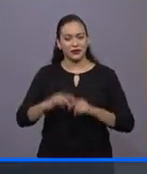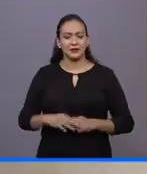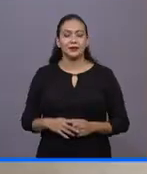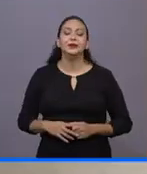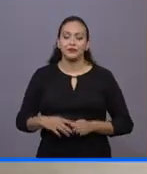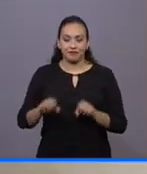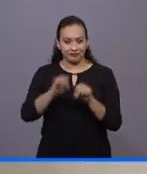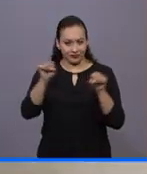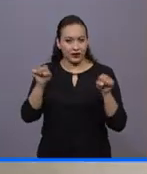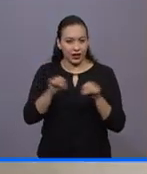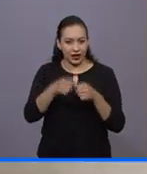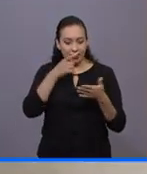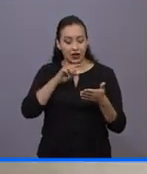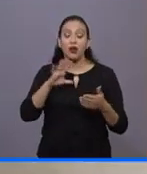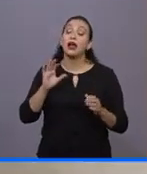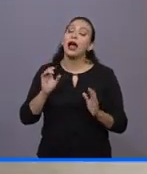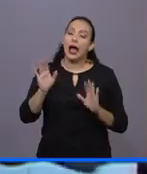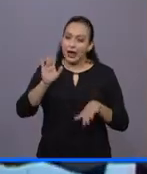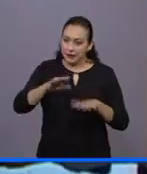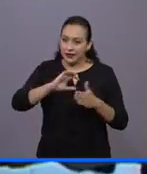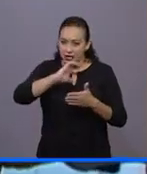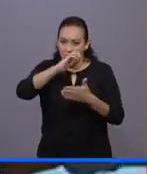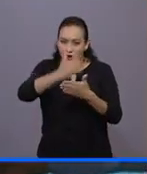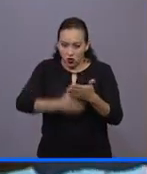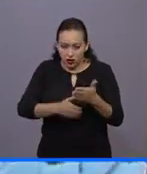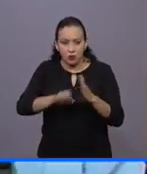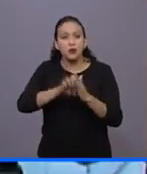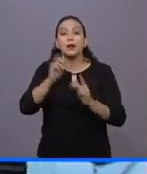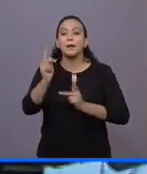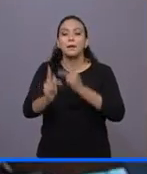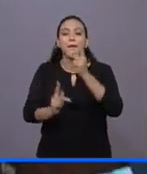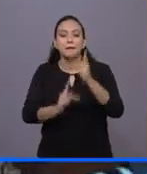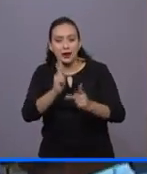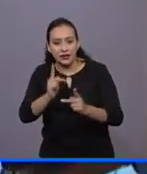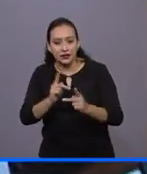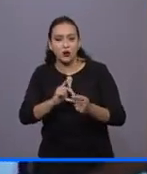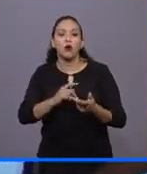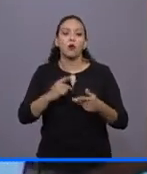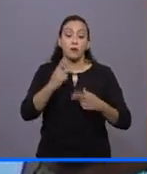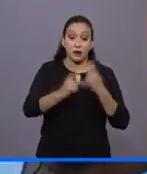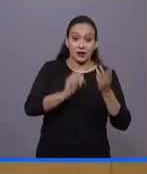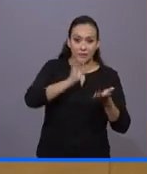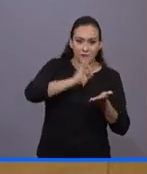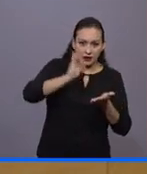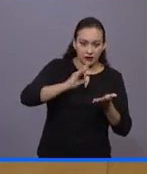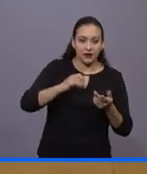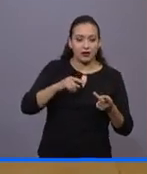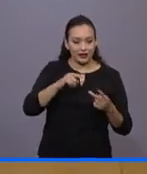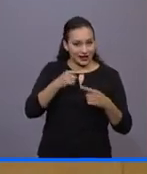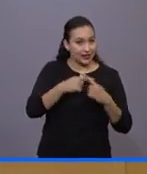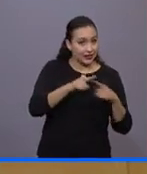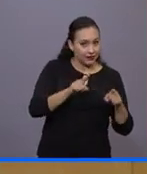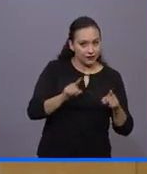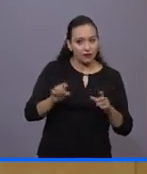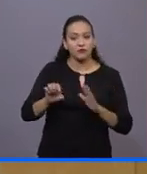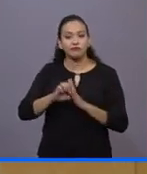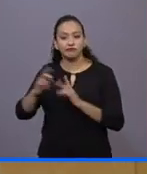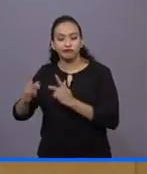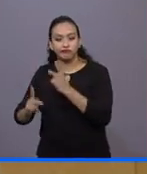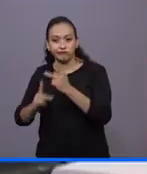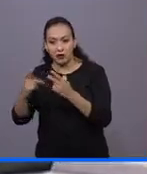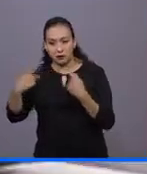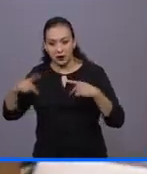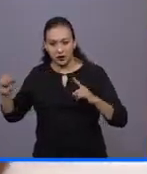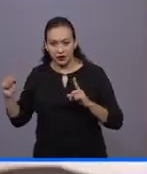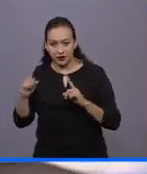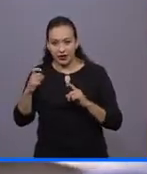sala precisó que en los contratos distintos al préstamo o crédito, los intereses moratorios y las penas convencionales deben